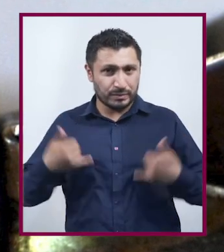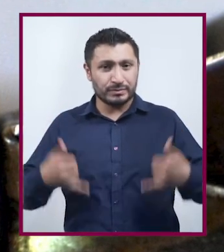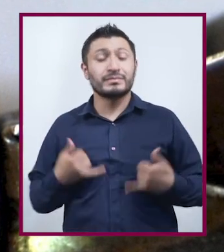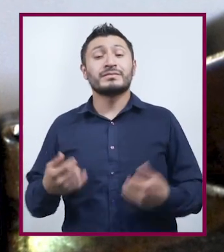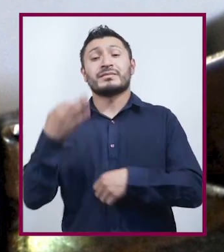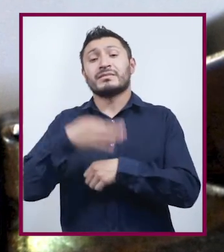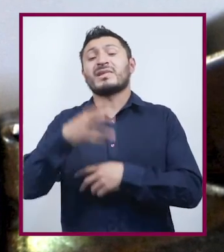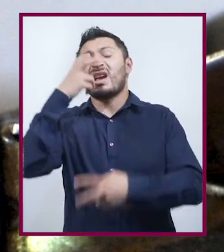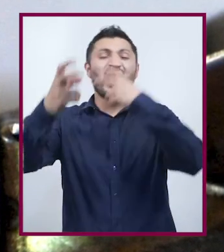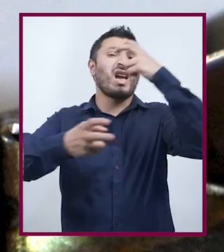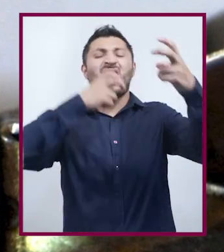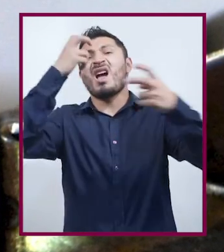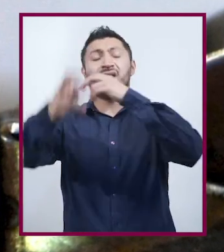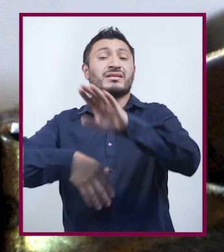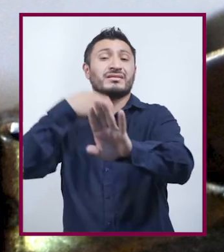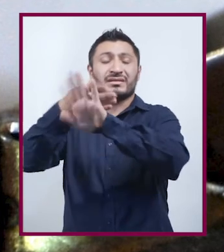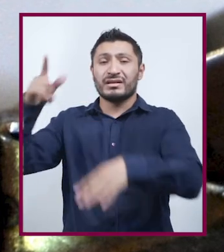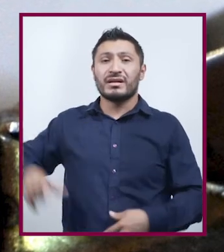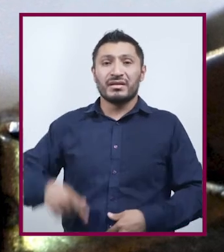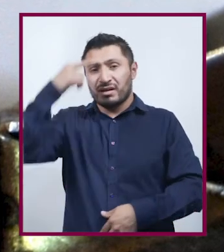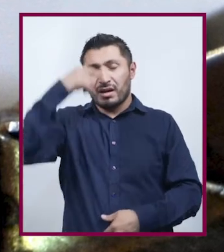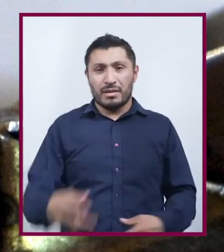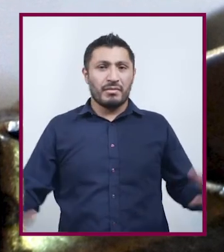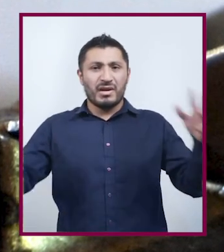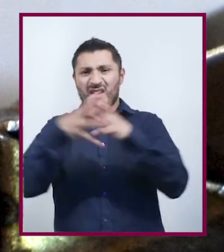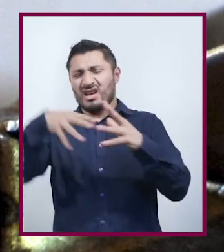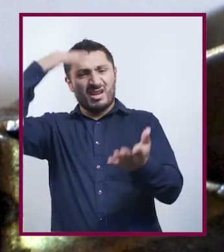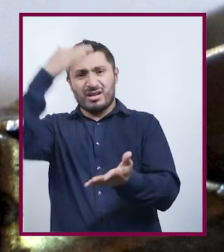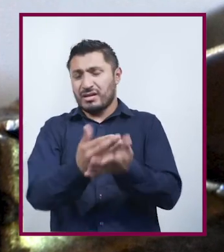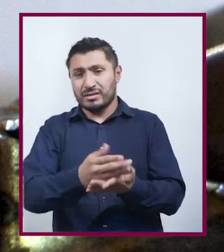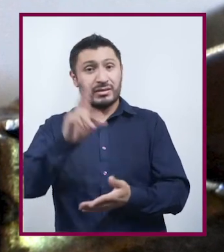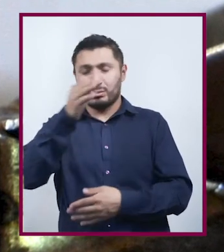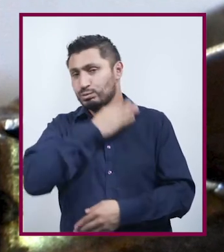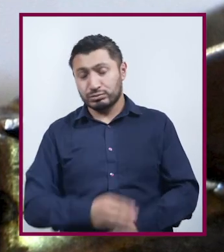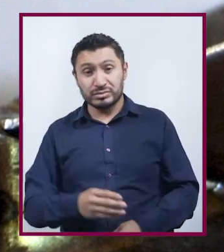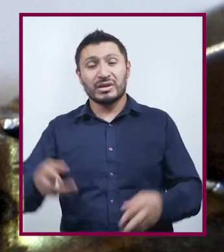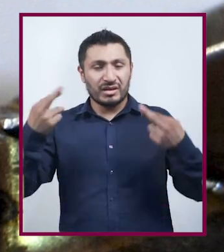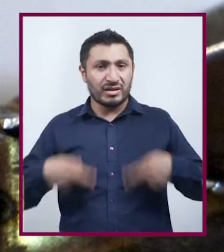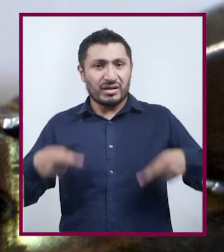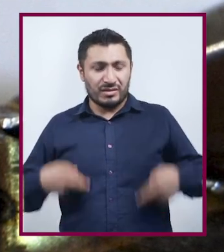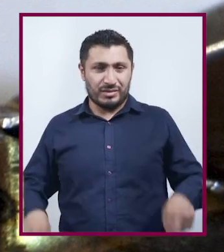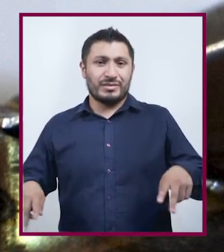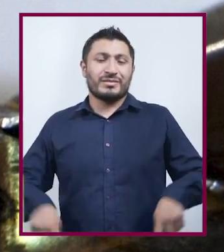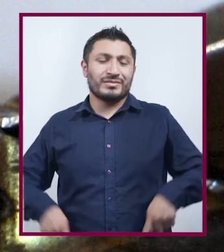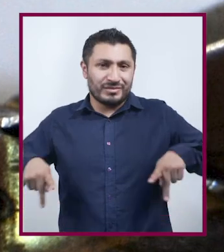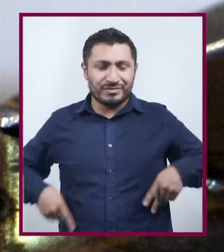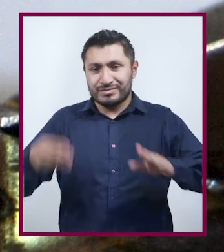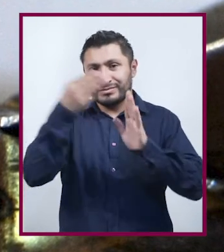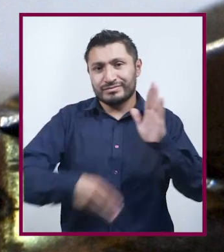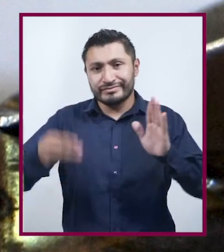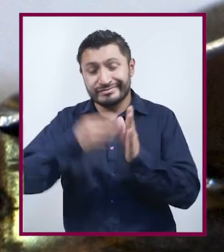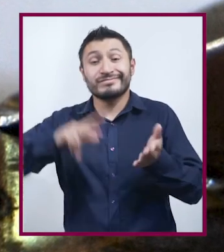jóvenes, mientras gritaban consignas a su gobierno para que se detuviera esa guerra injusta, vestían con pantalones de